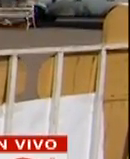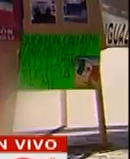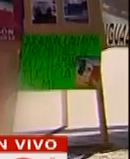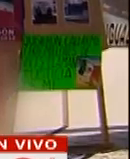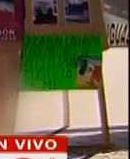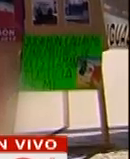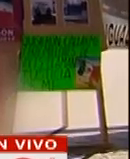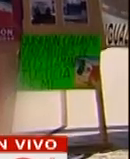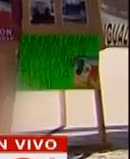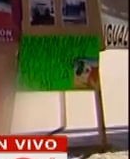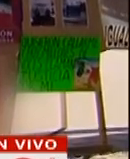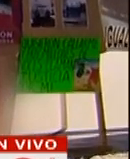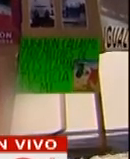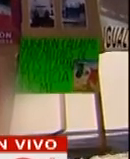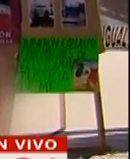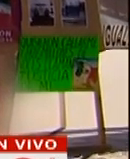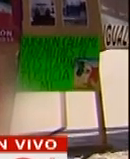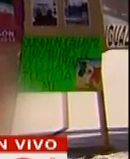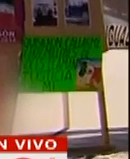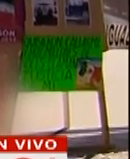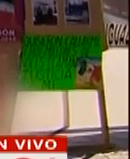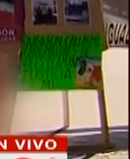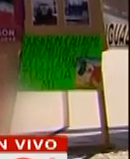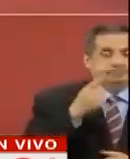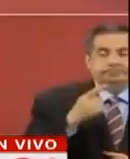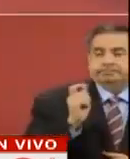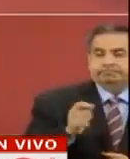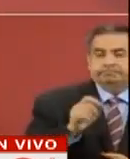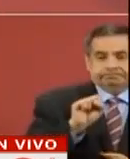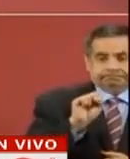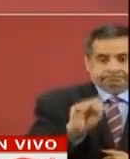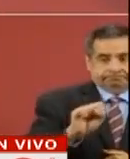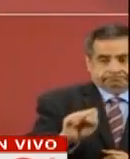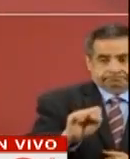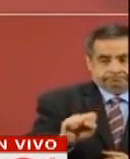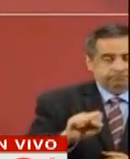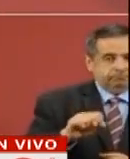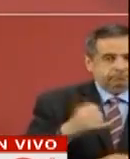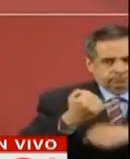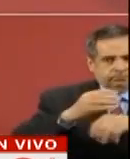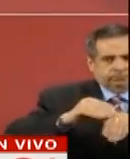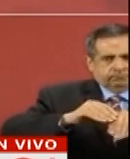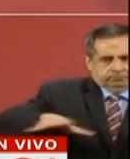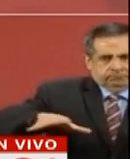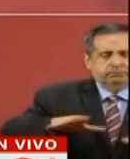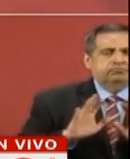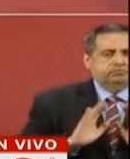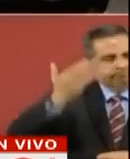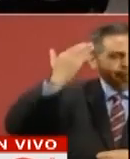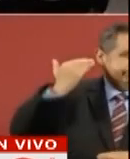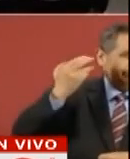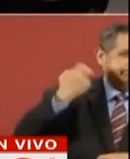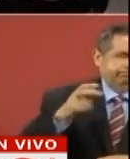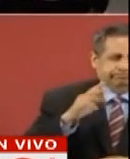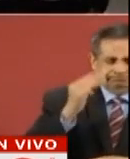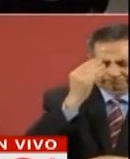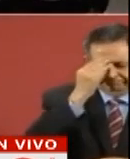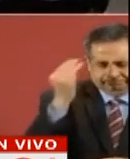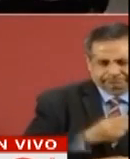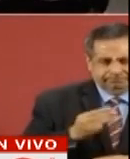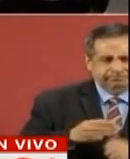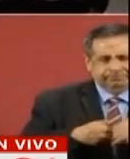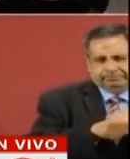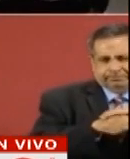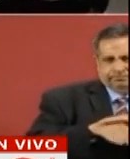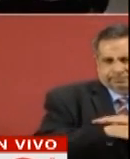de Infantería con base en Iguala el día de los hechos. Vamos a informar. Desde antes de tomar posesión como presidente de